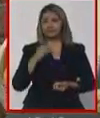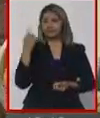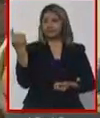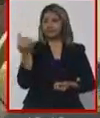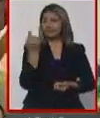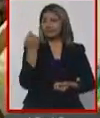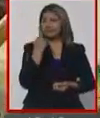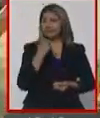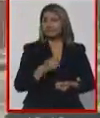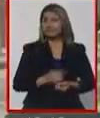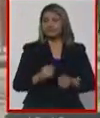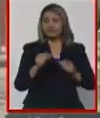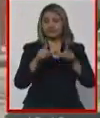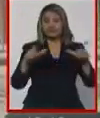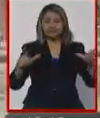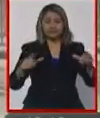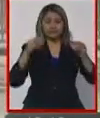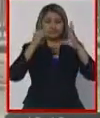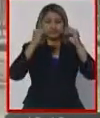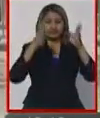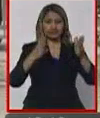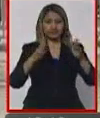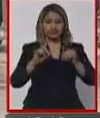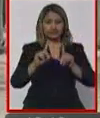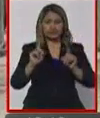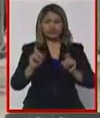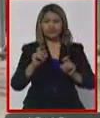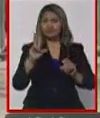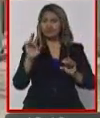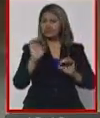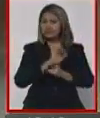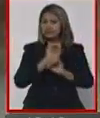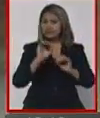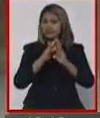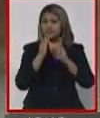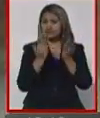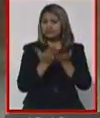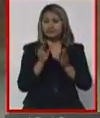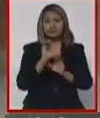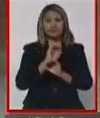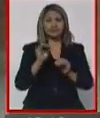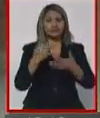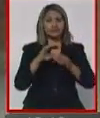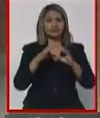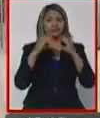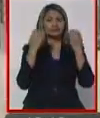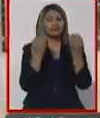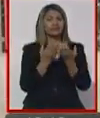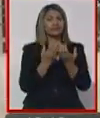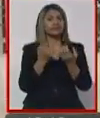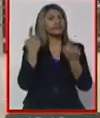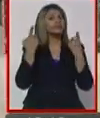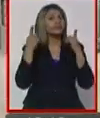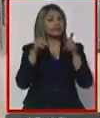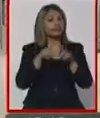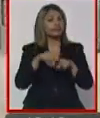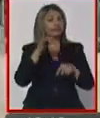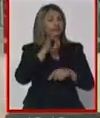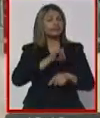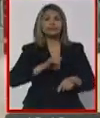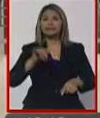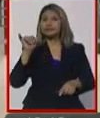Solo lo de lenguaje. ¿Ustedes, maestra, de esta unidad educativa no ha habido clase? Sí, no han tenido clase. Se han puesto de acuerdo